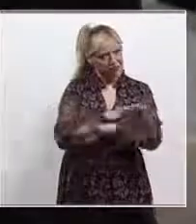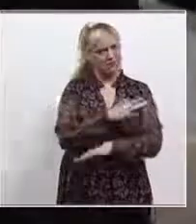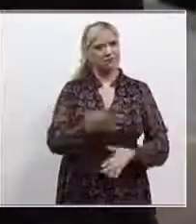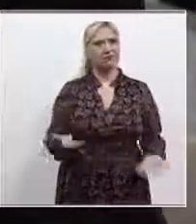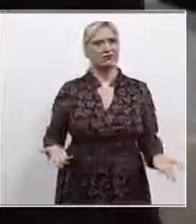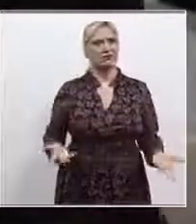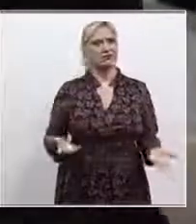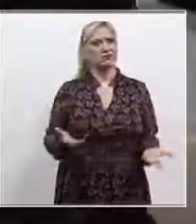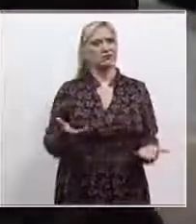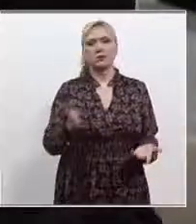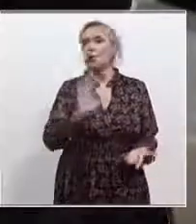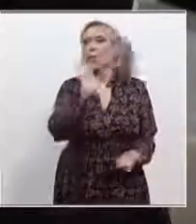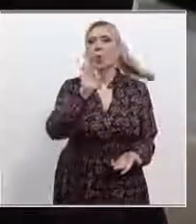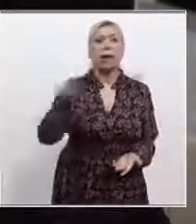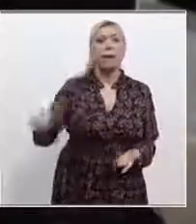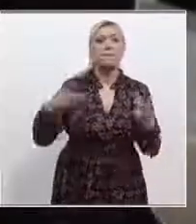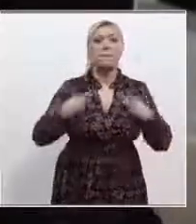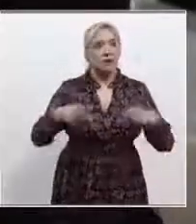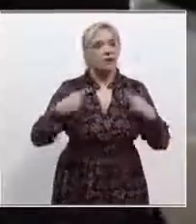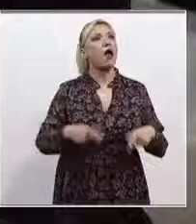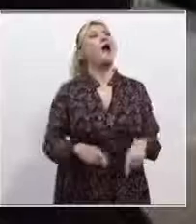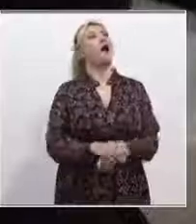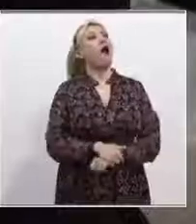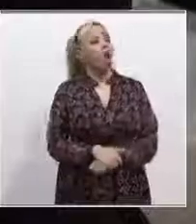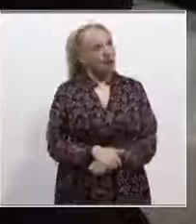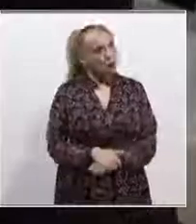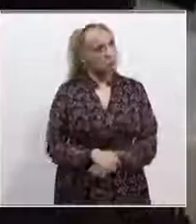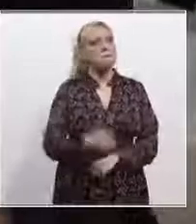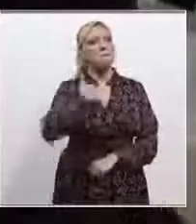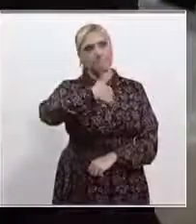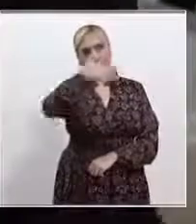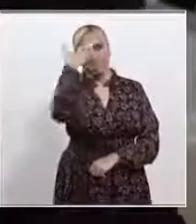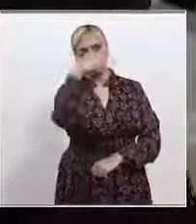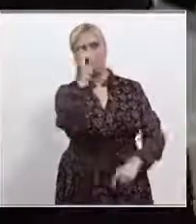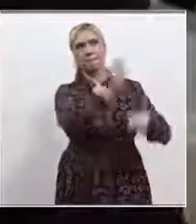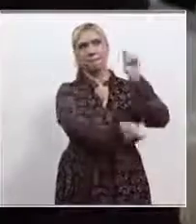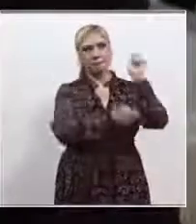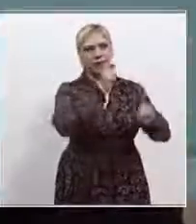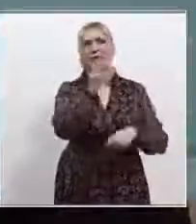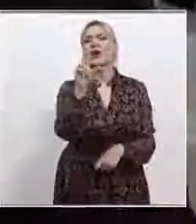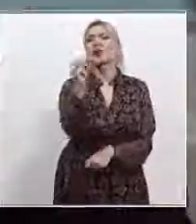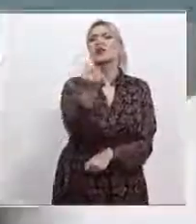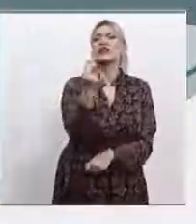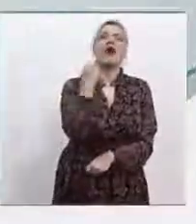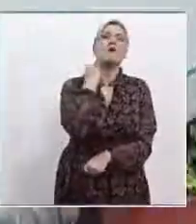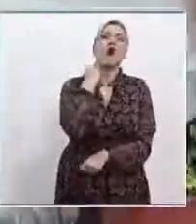una persona que está adecuada con la educación jurídica, no es necesario ser abogado.